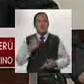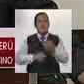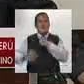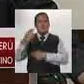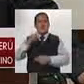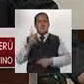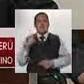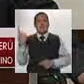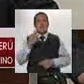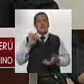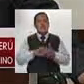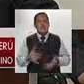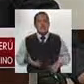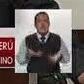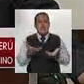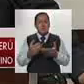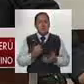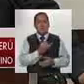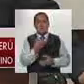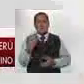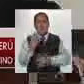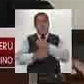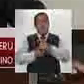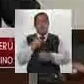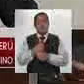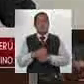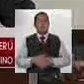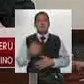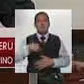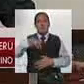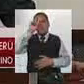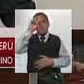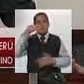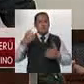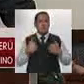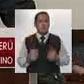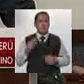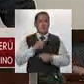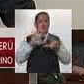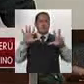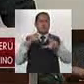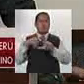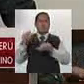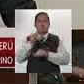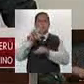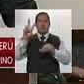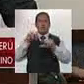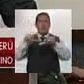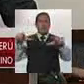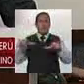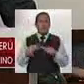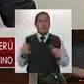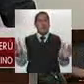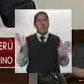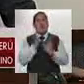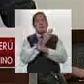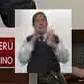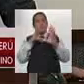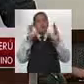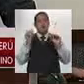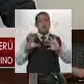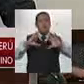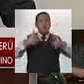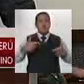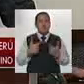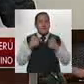agroexportador que se ha dado en los últimos años. Perú posee 28 de los 32 climas que existen en el mundo